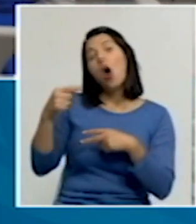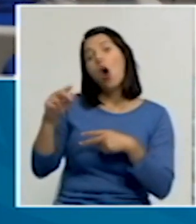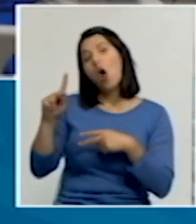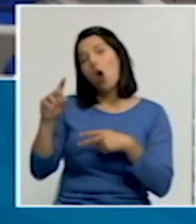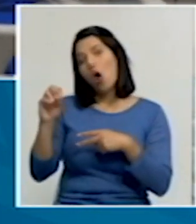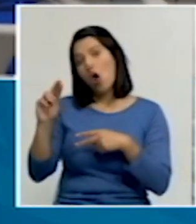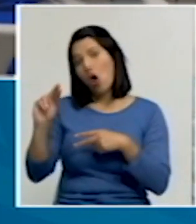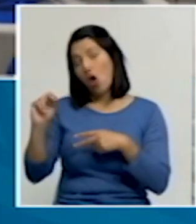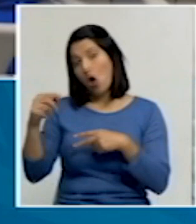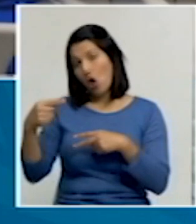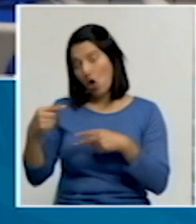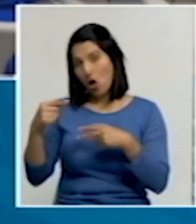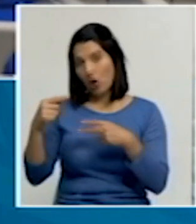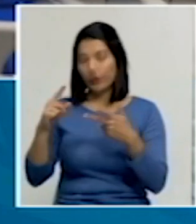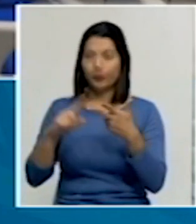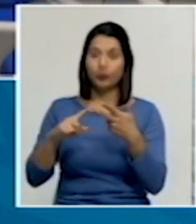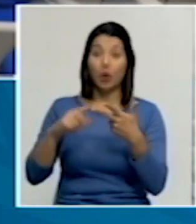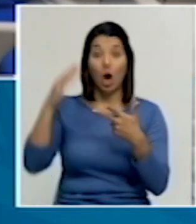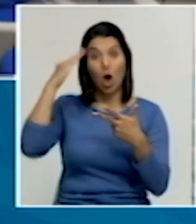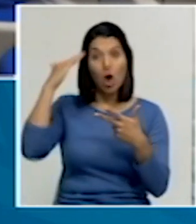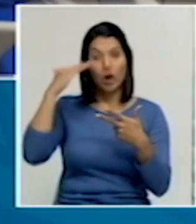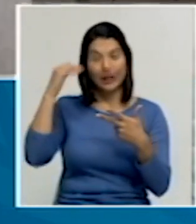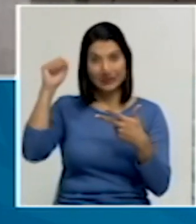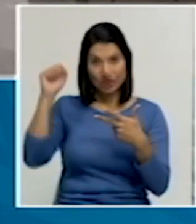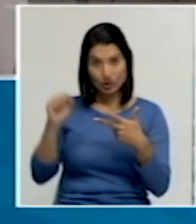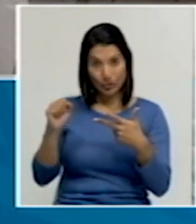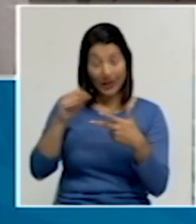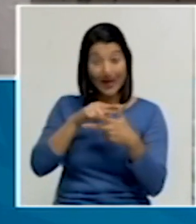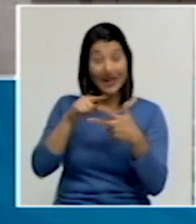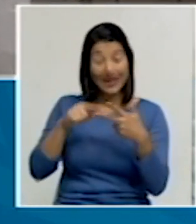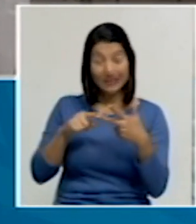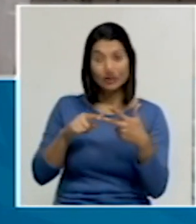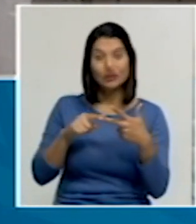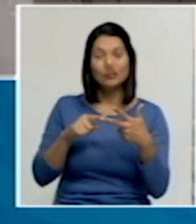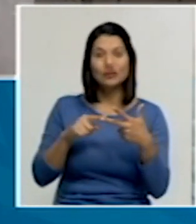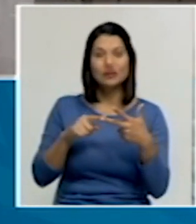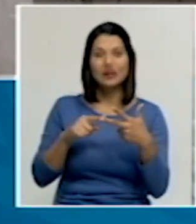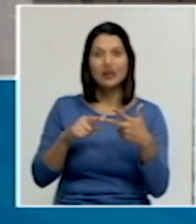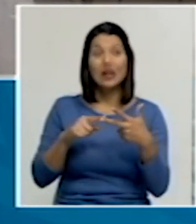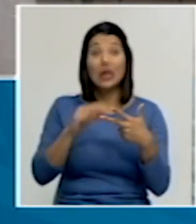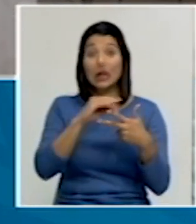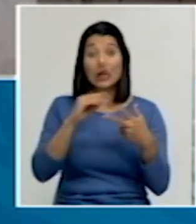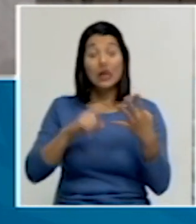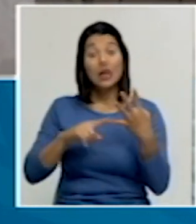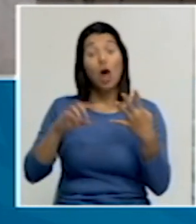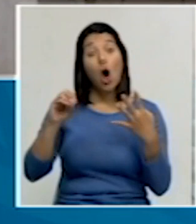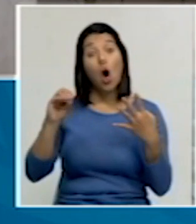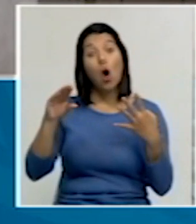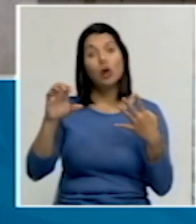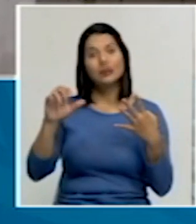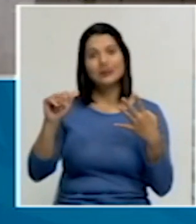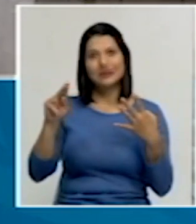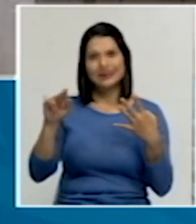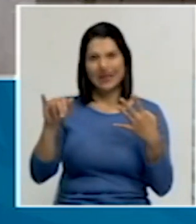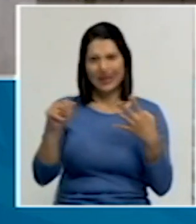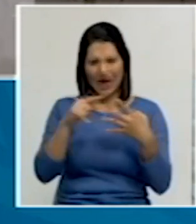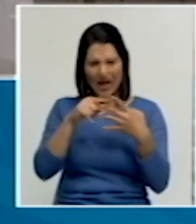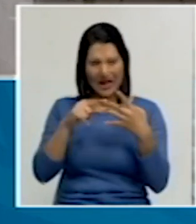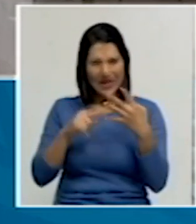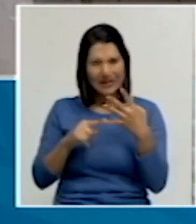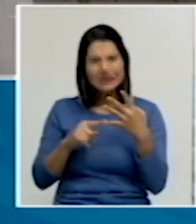Sur, por ejemplo, tienen, bueno, o inclusive en Oceanía, que estuvieron